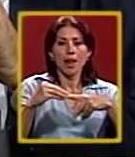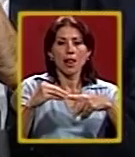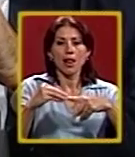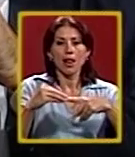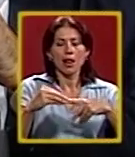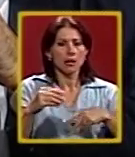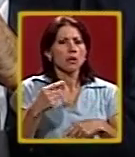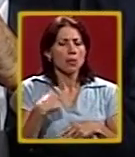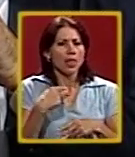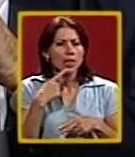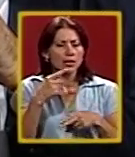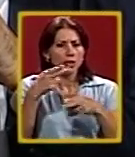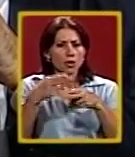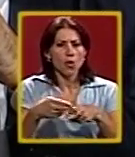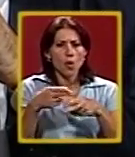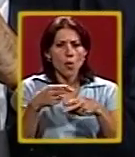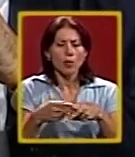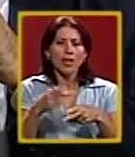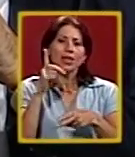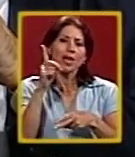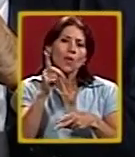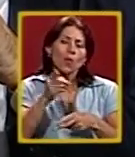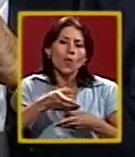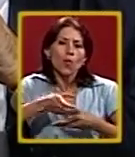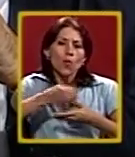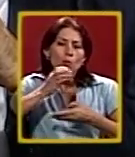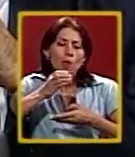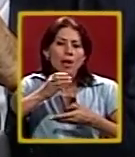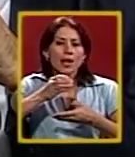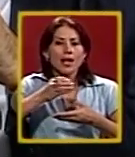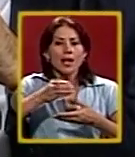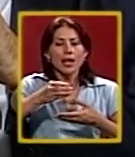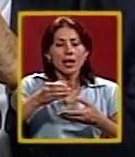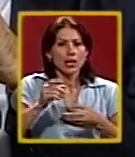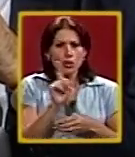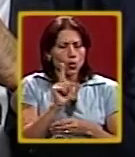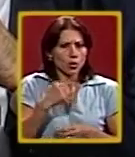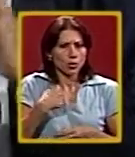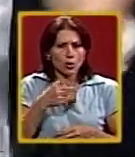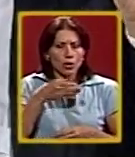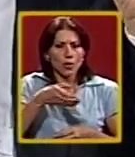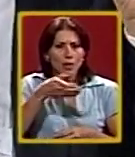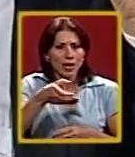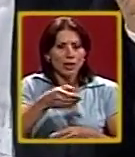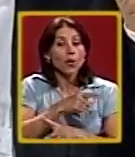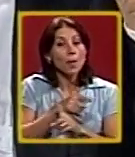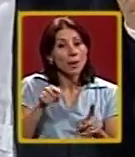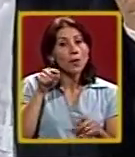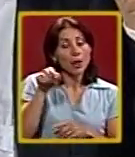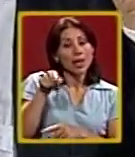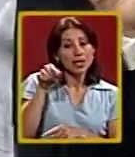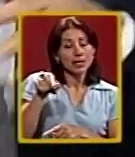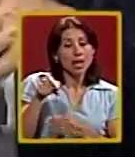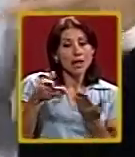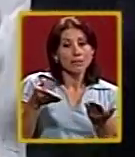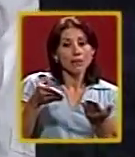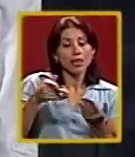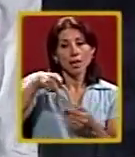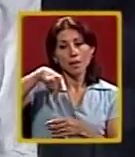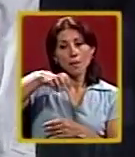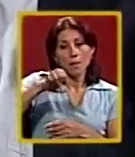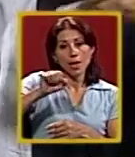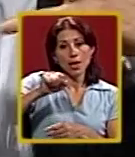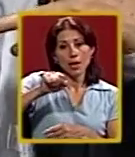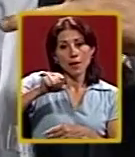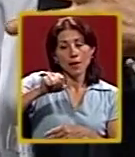el nombre de un refresco gaseoso que no estoy necesariamente recomendando, de la Pepsi Cola, que además, es decir,